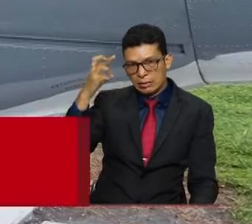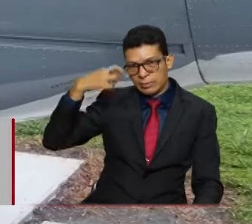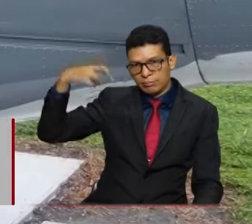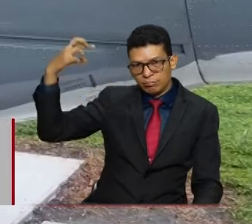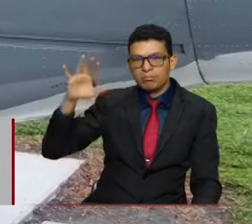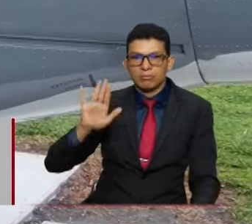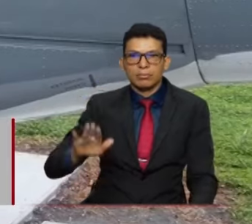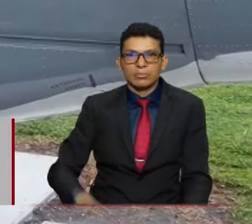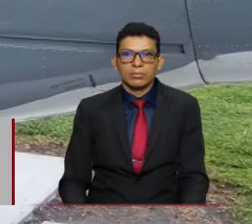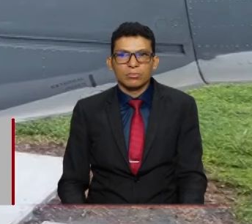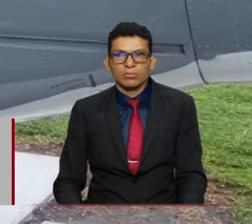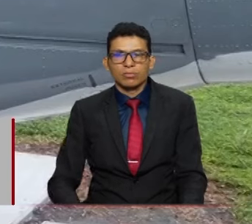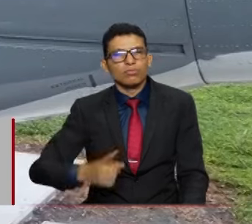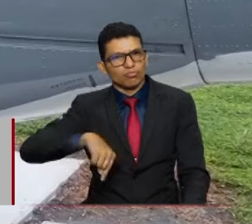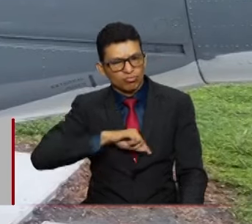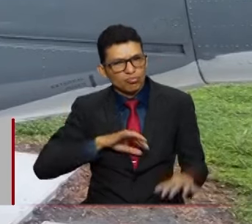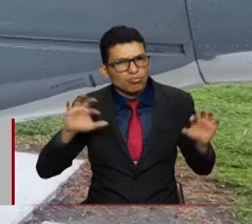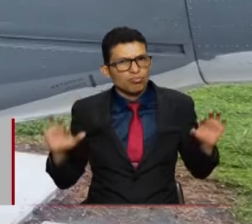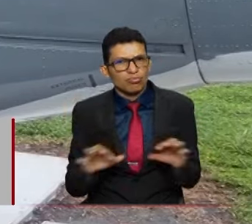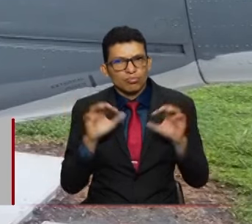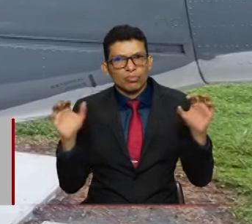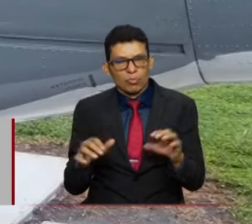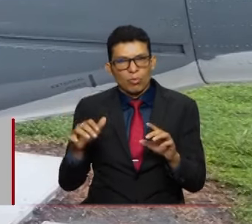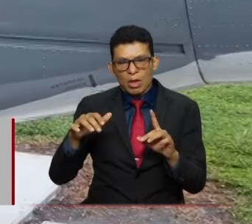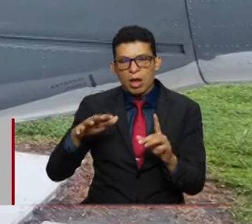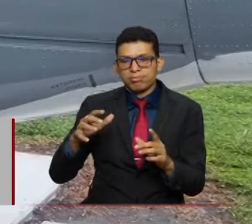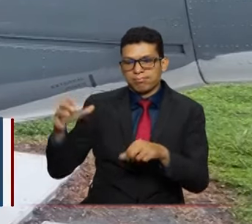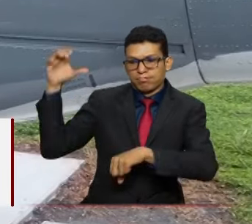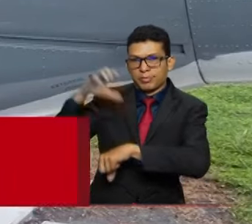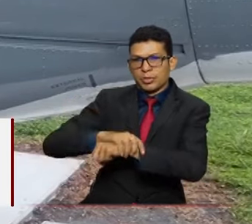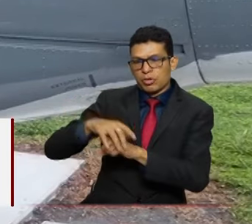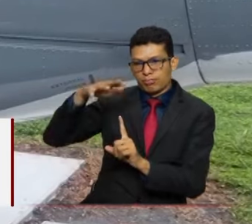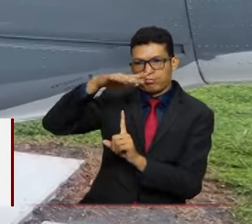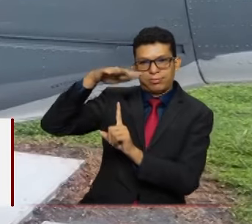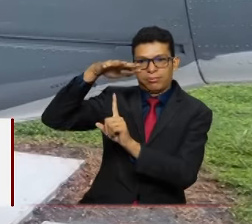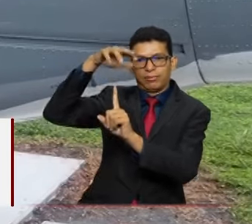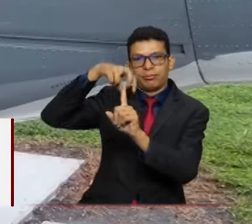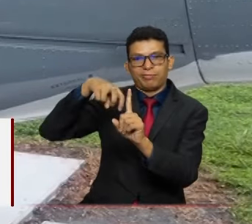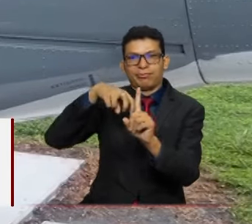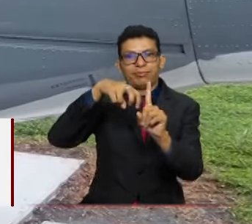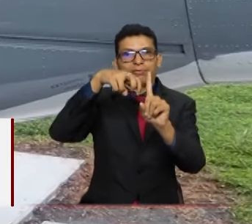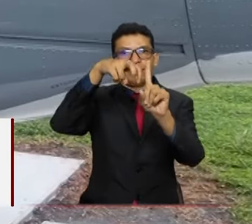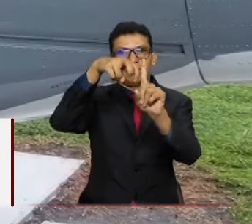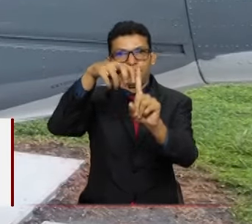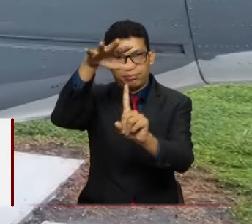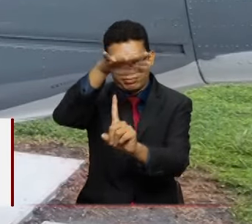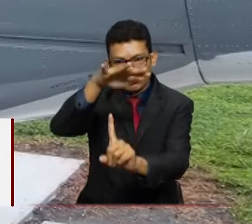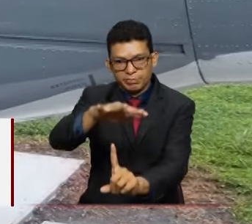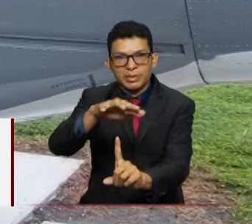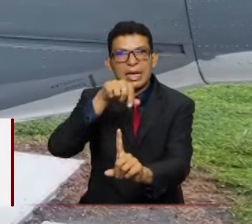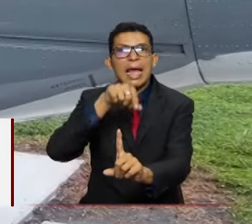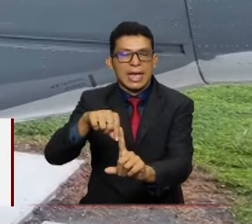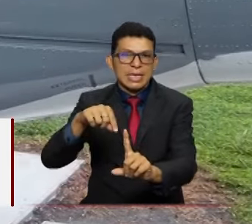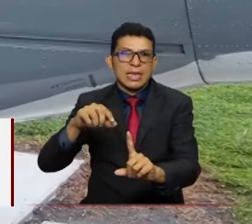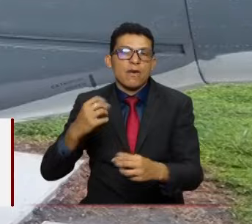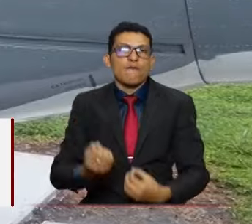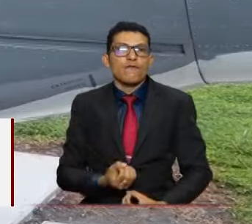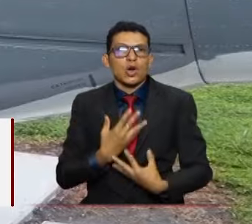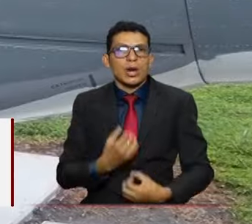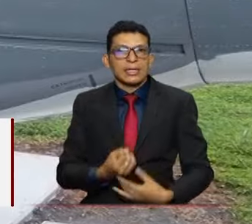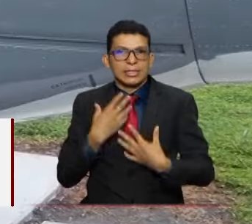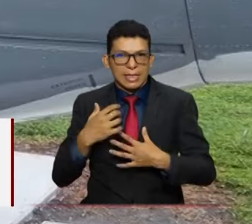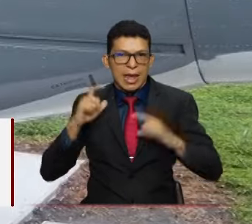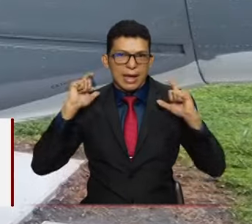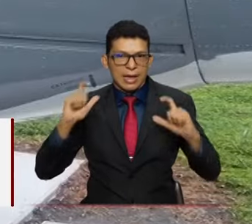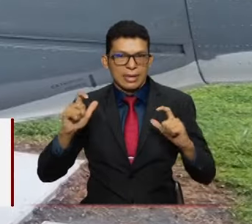institución, alias Chicharra fue transportado en un helicóptero Huey 2 desde Pitalito, Huila, hasta Florencia, Caquetá, donde quedó a